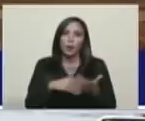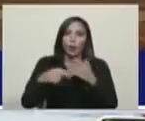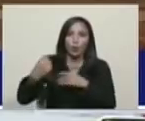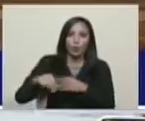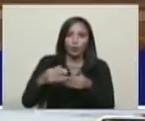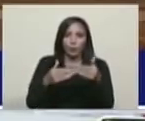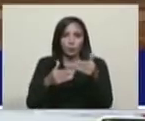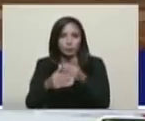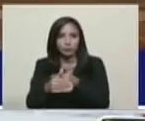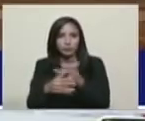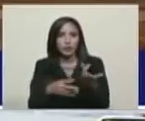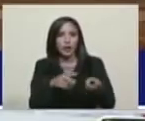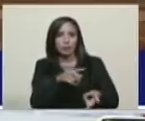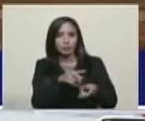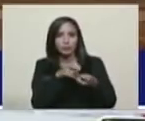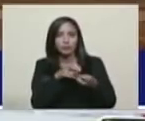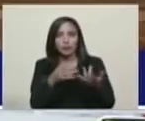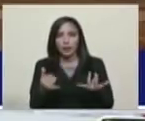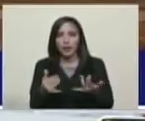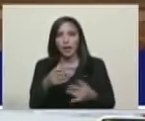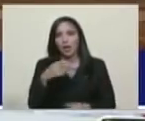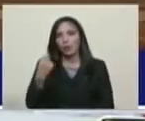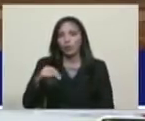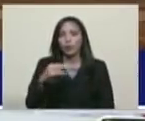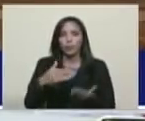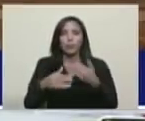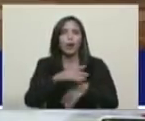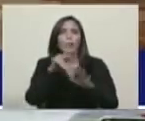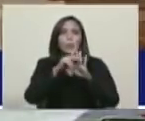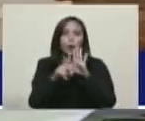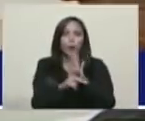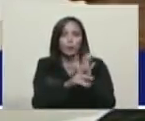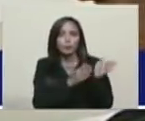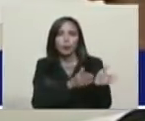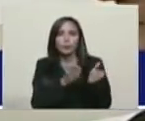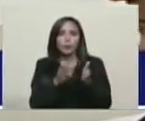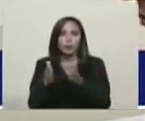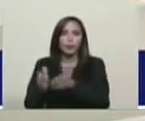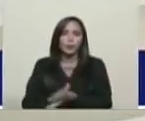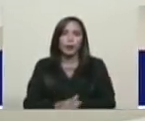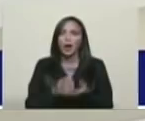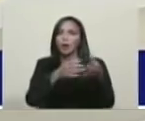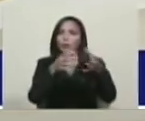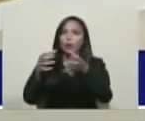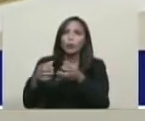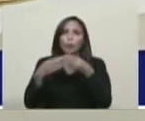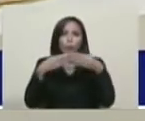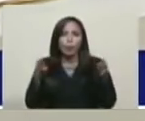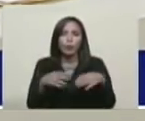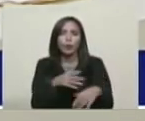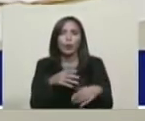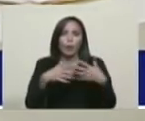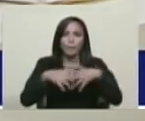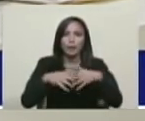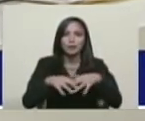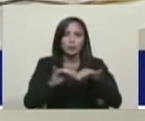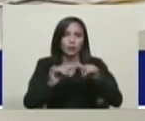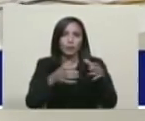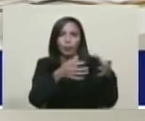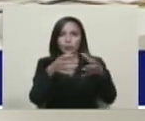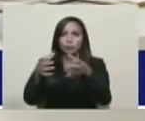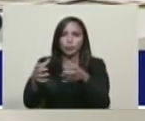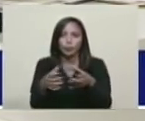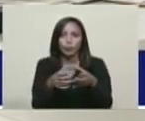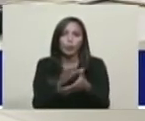los aguinaldos. Y así, bueno, hay una programación. Cada organismo público tiene su programación.